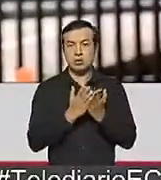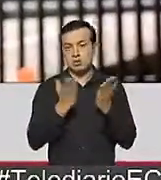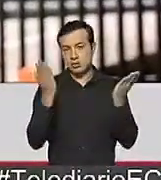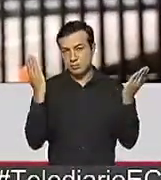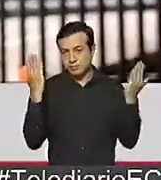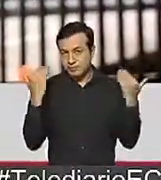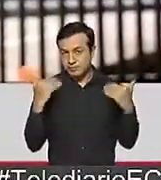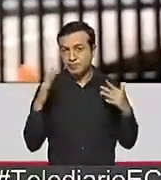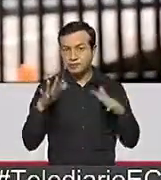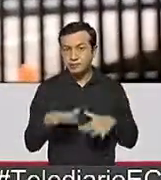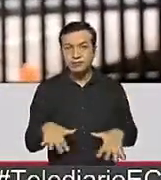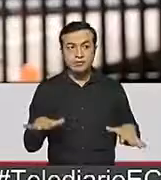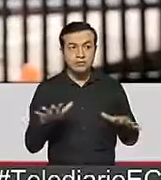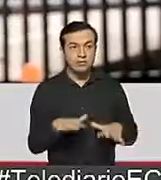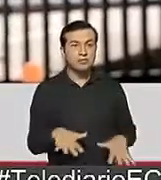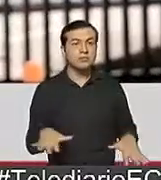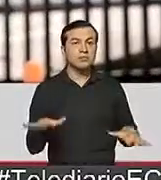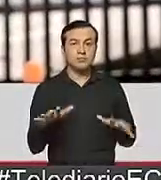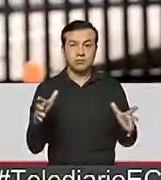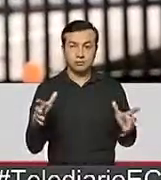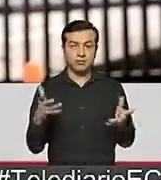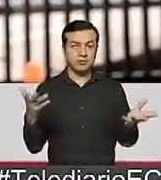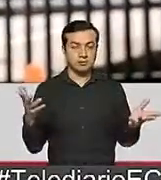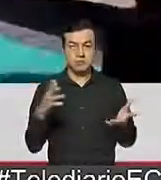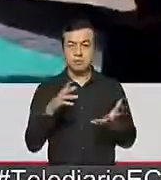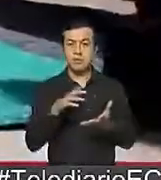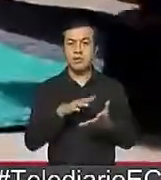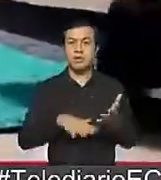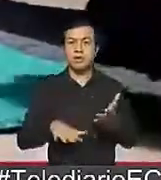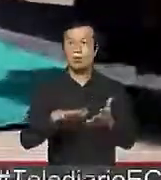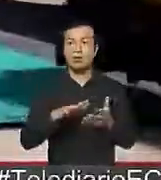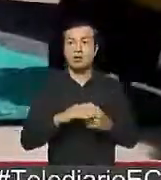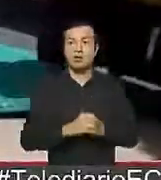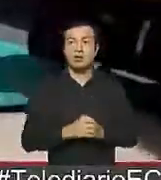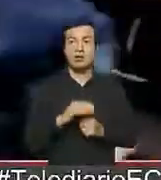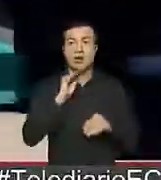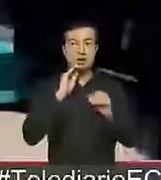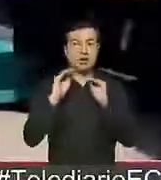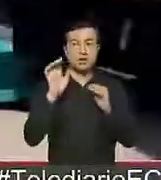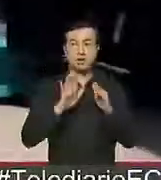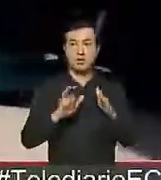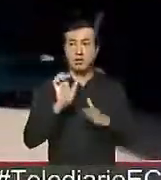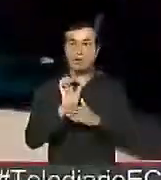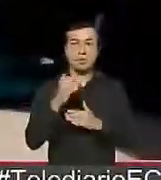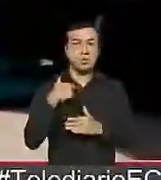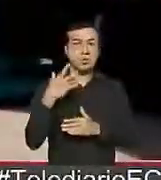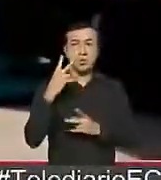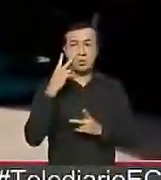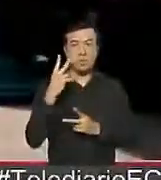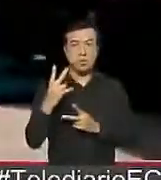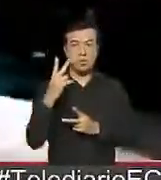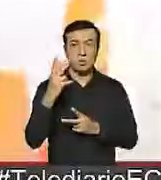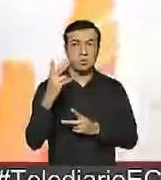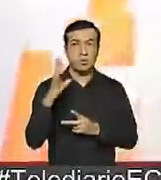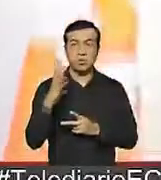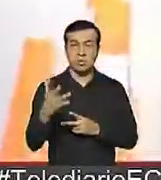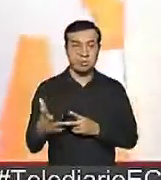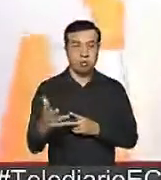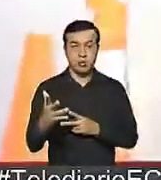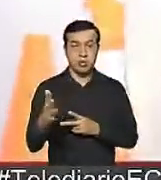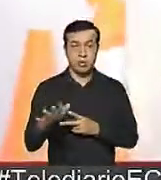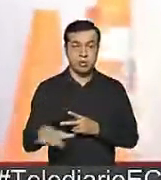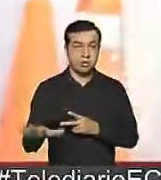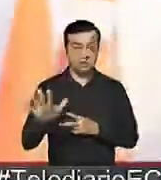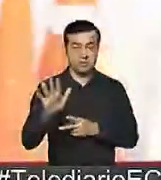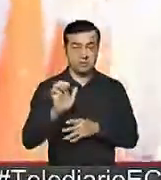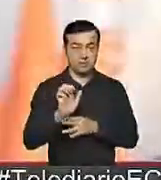y distritos acá en el comando de la subzona Carchi número 4. Cabe resaltar que en el país no existe presencia de esta plaga. Lucy